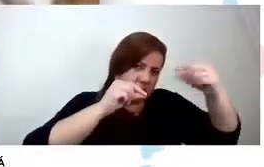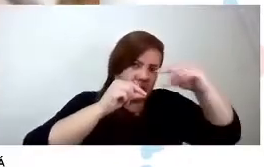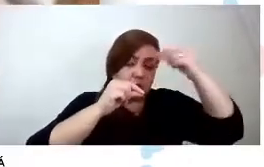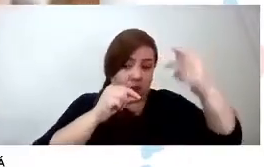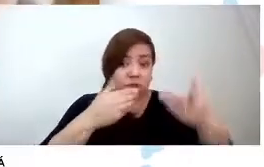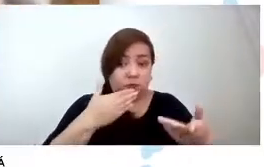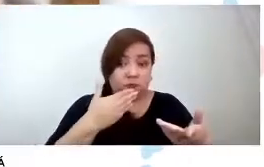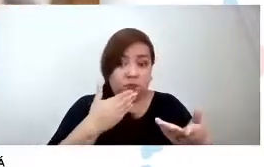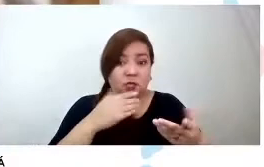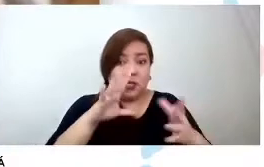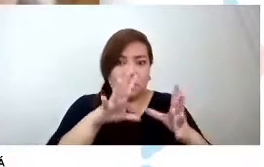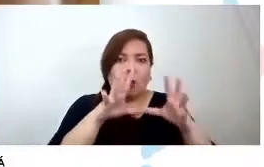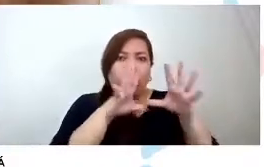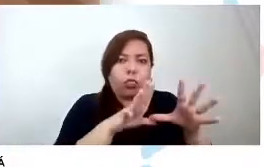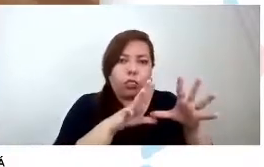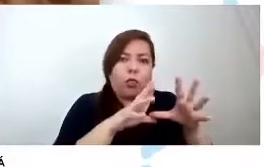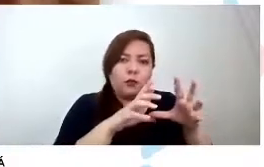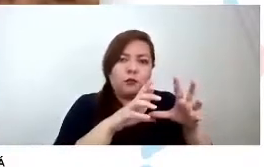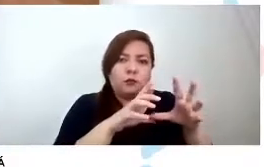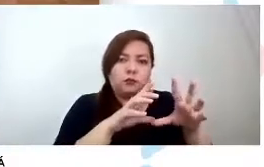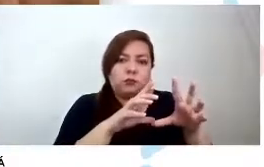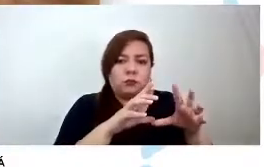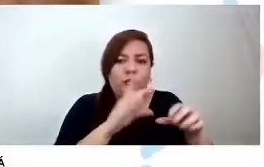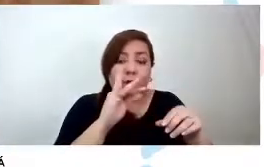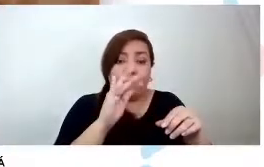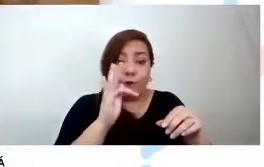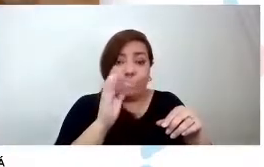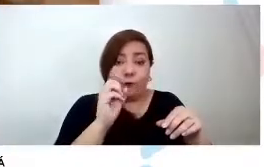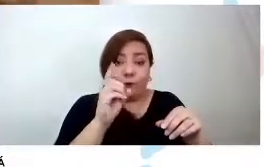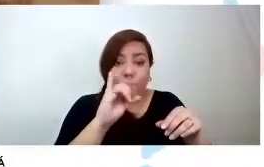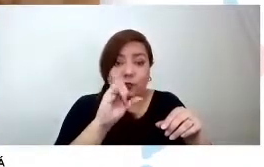y están fosilizados. Esto nos está hablando